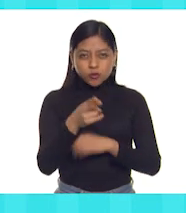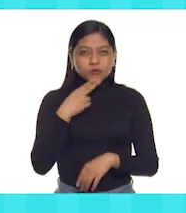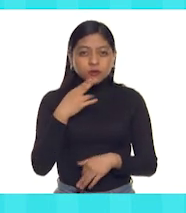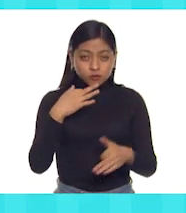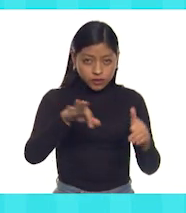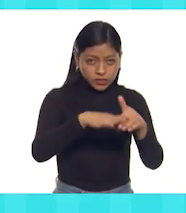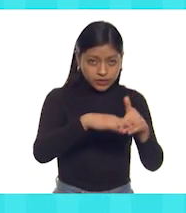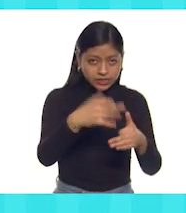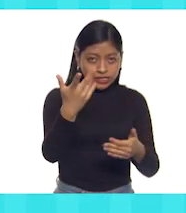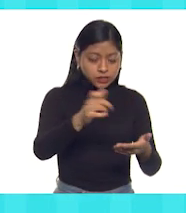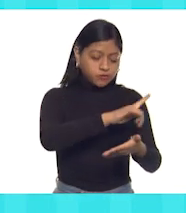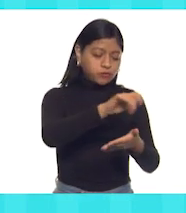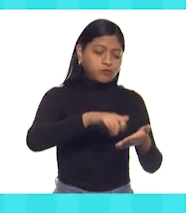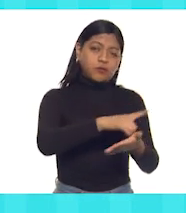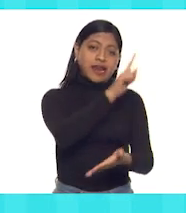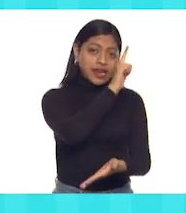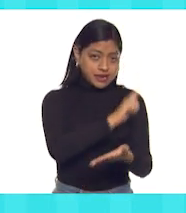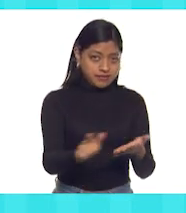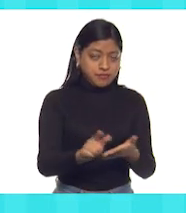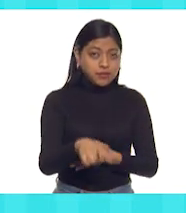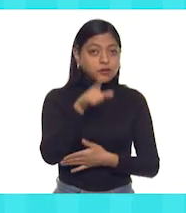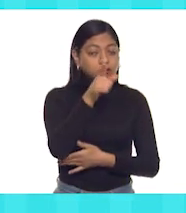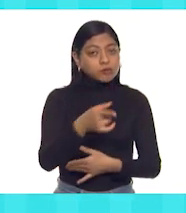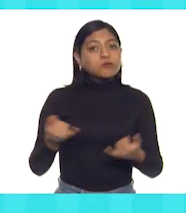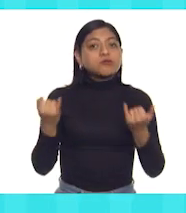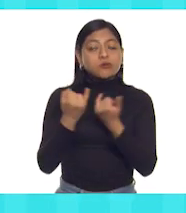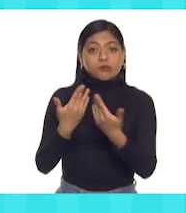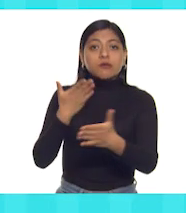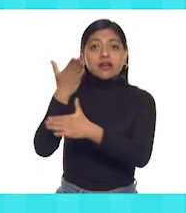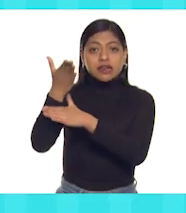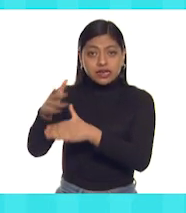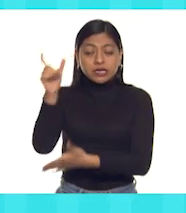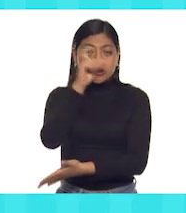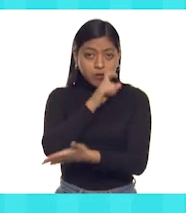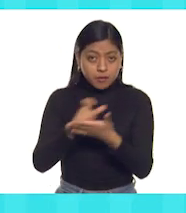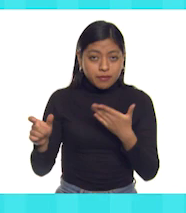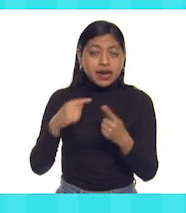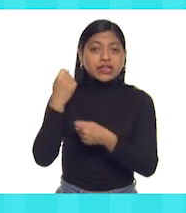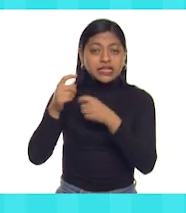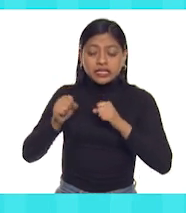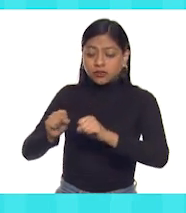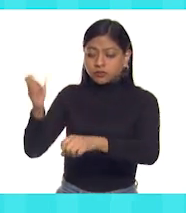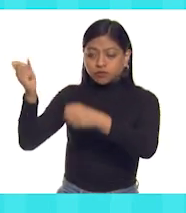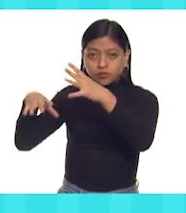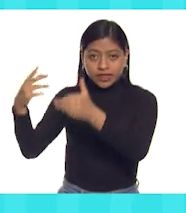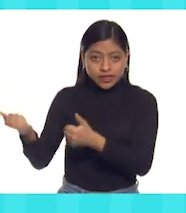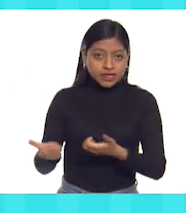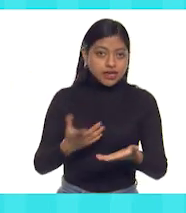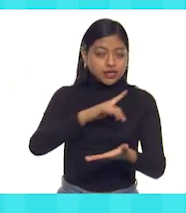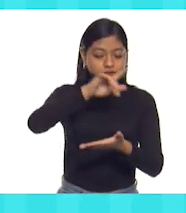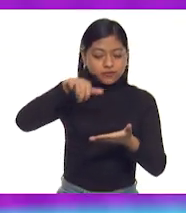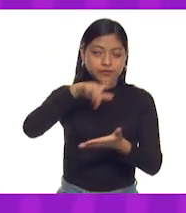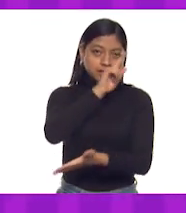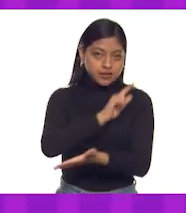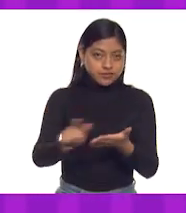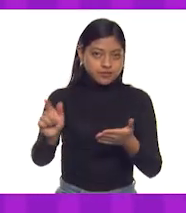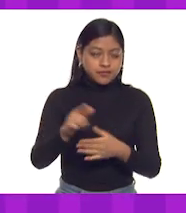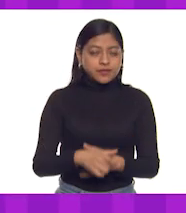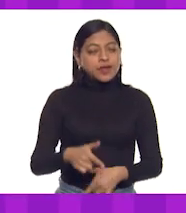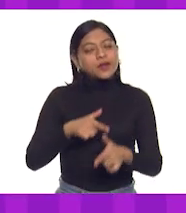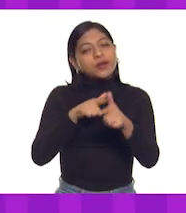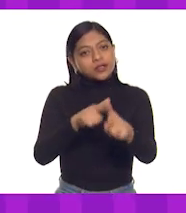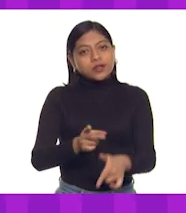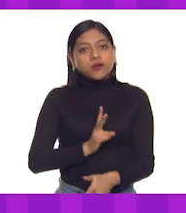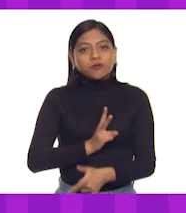Desinfecta las superficies de los objetos que más utilizas. También las cosas que compres en la tienda o en el supermercado.